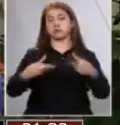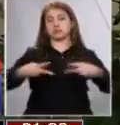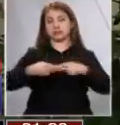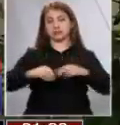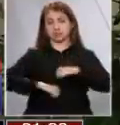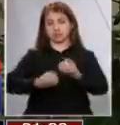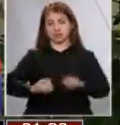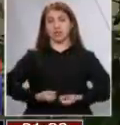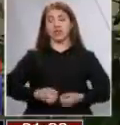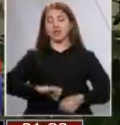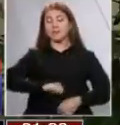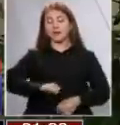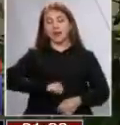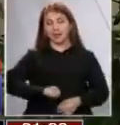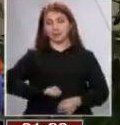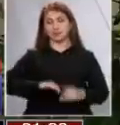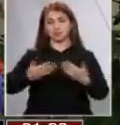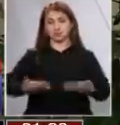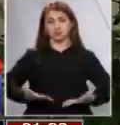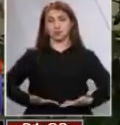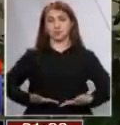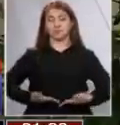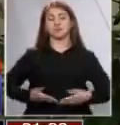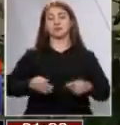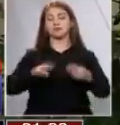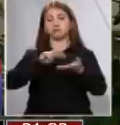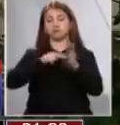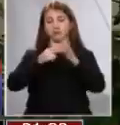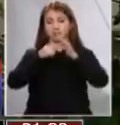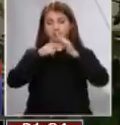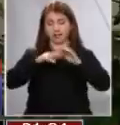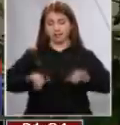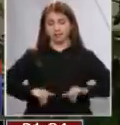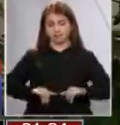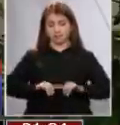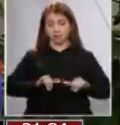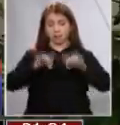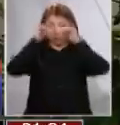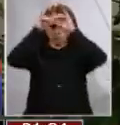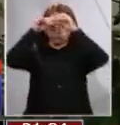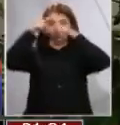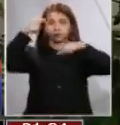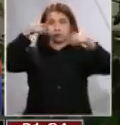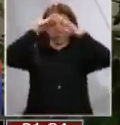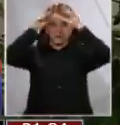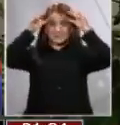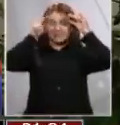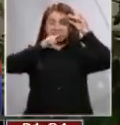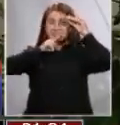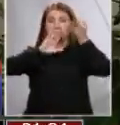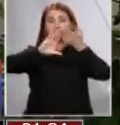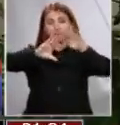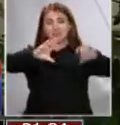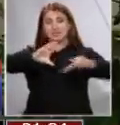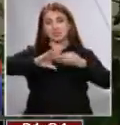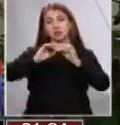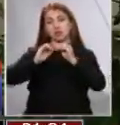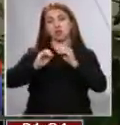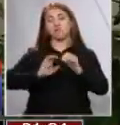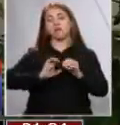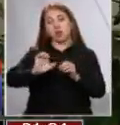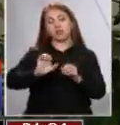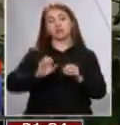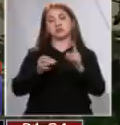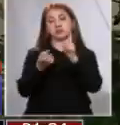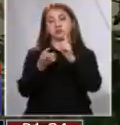embarazo, que tienen que ver con la inviabilidad fetal, que tienen que ver con el riesgo de vida de la mujer o en causales de